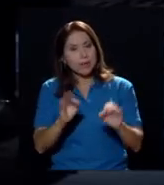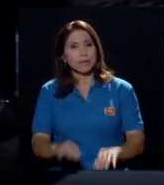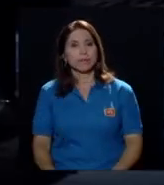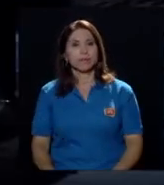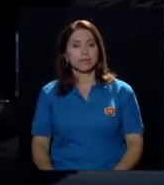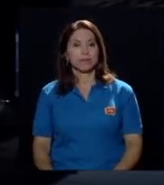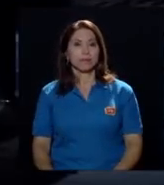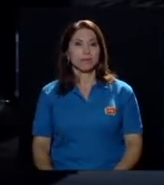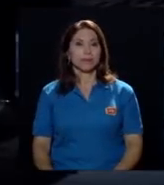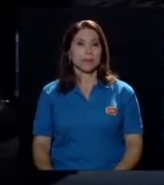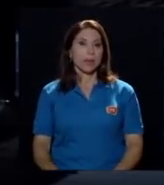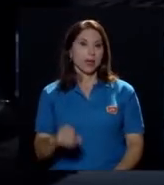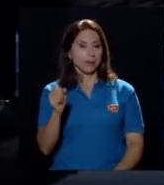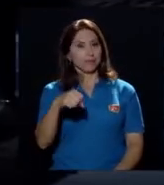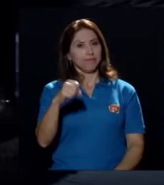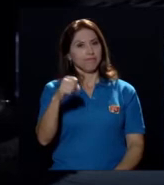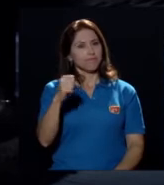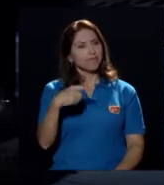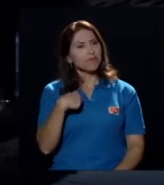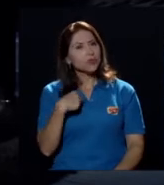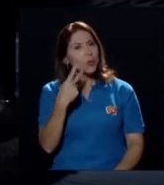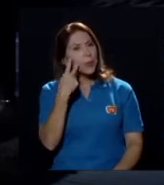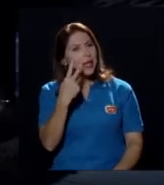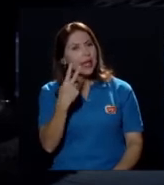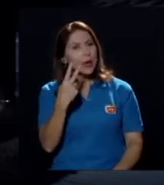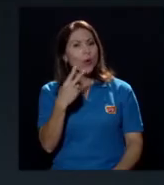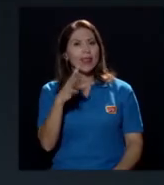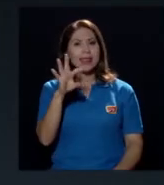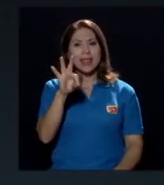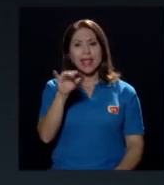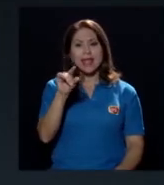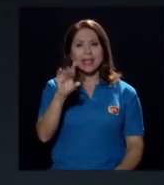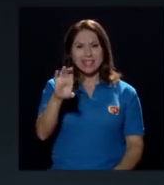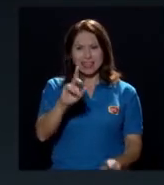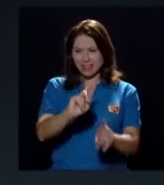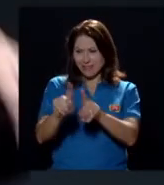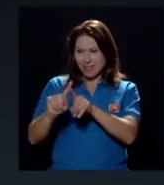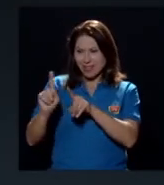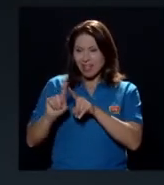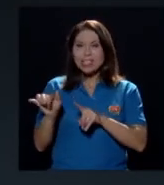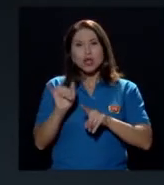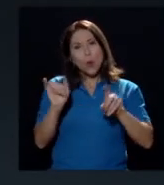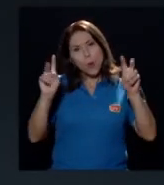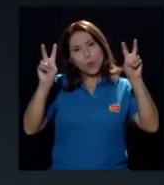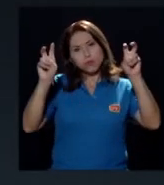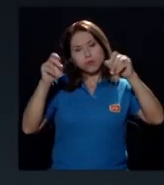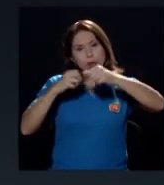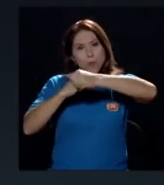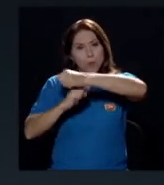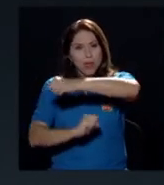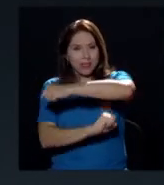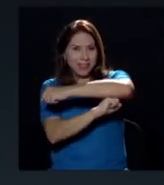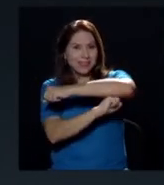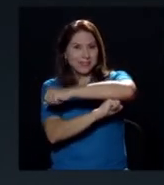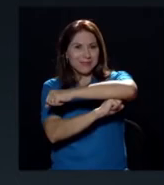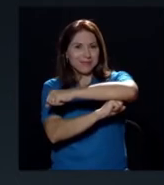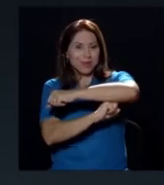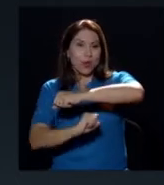veo los tratados como puentes, y claro, si un puente